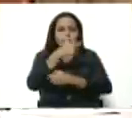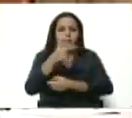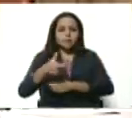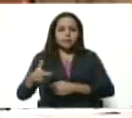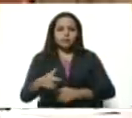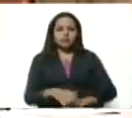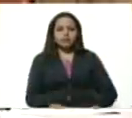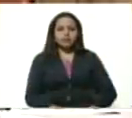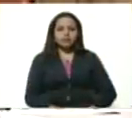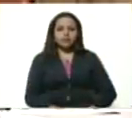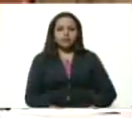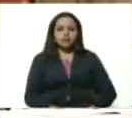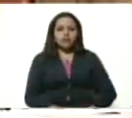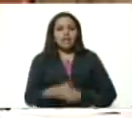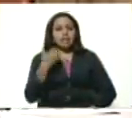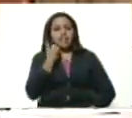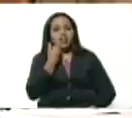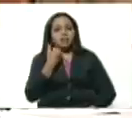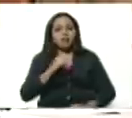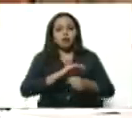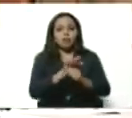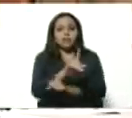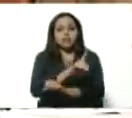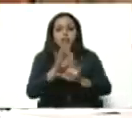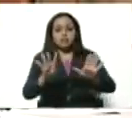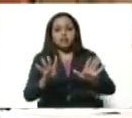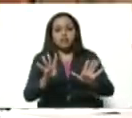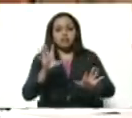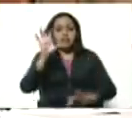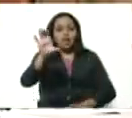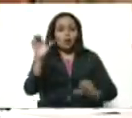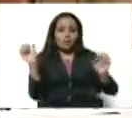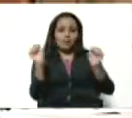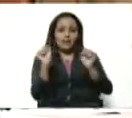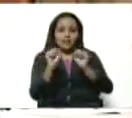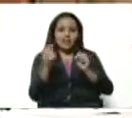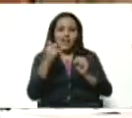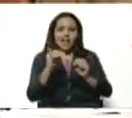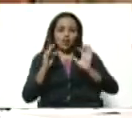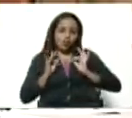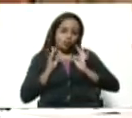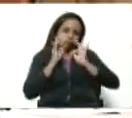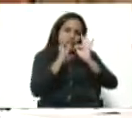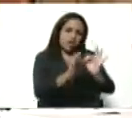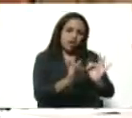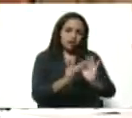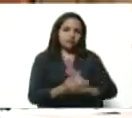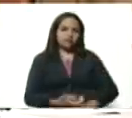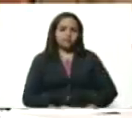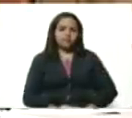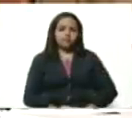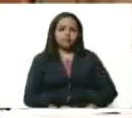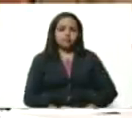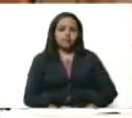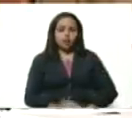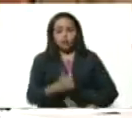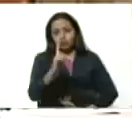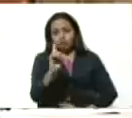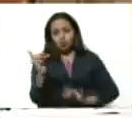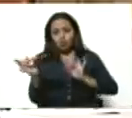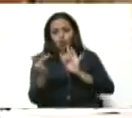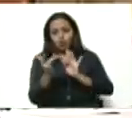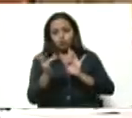del cob y 19 en el estado mérida y fue es contagiado con uno de los contactos